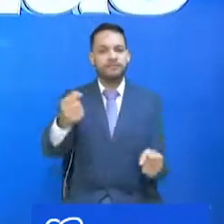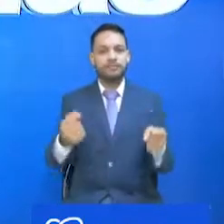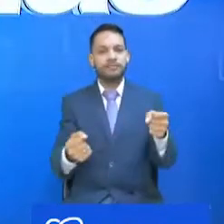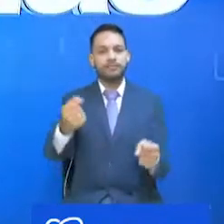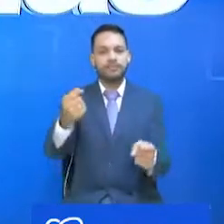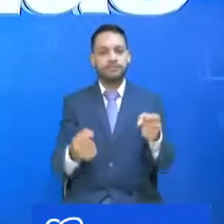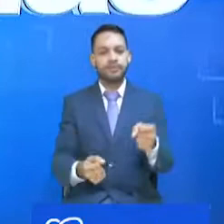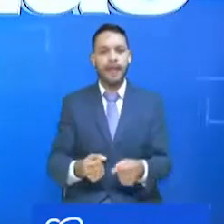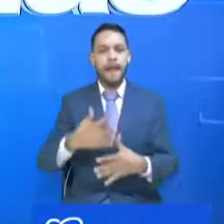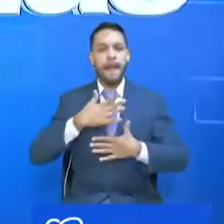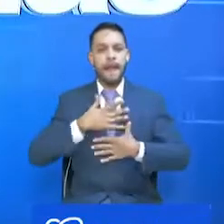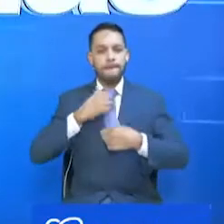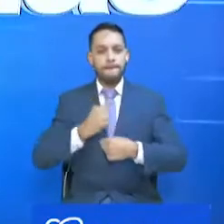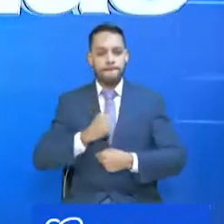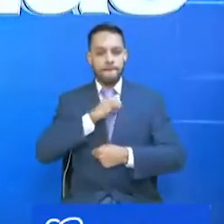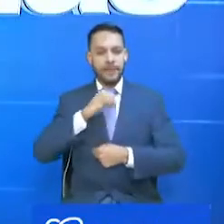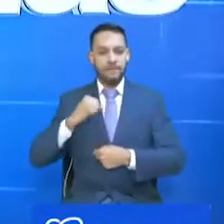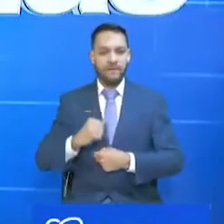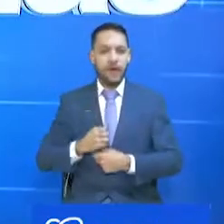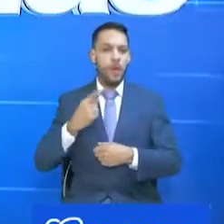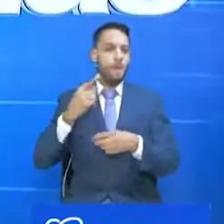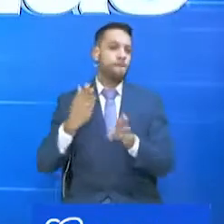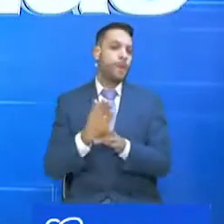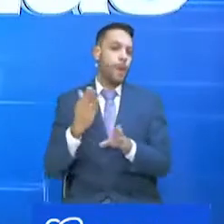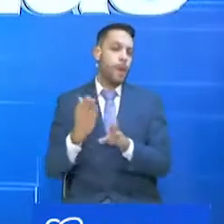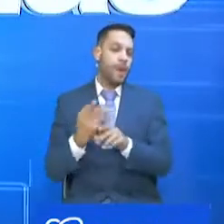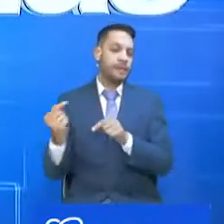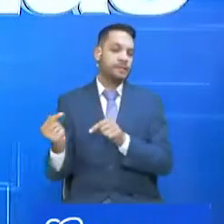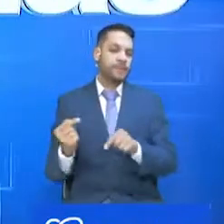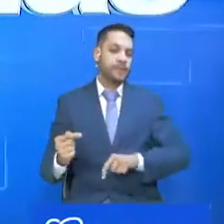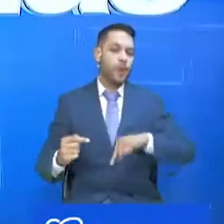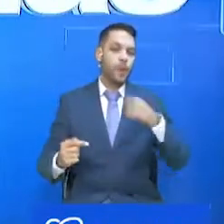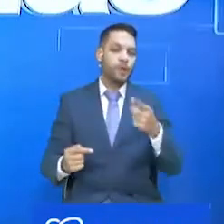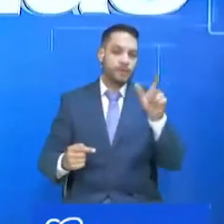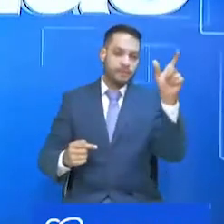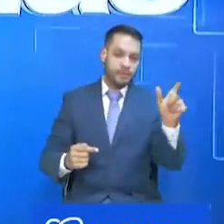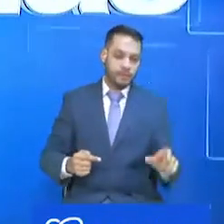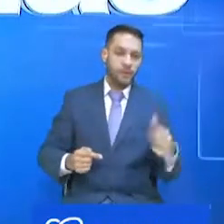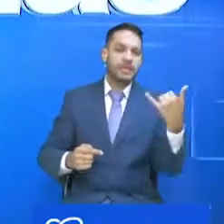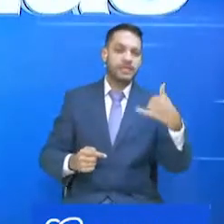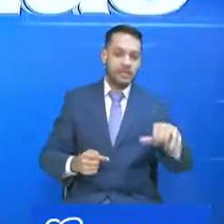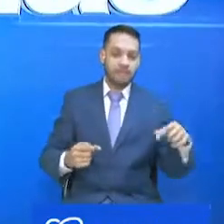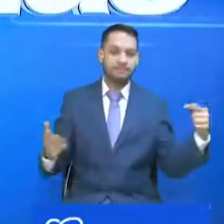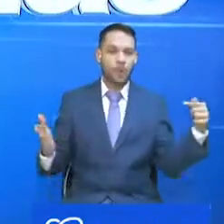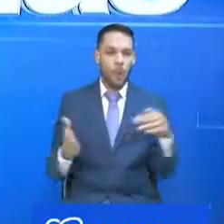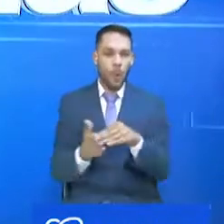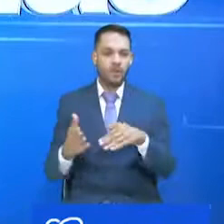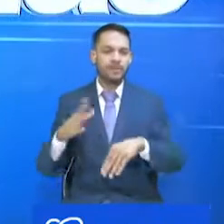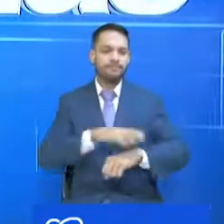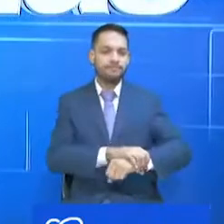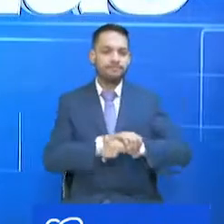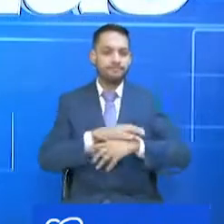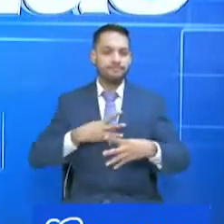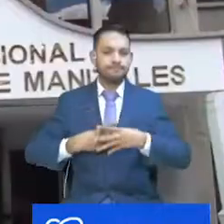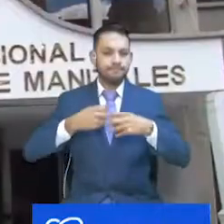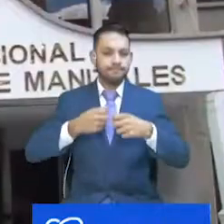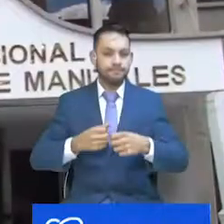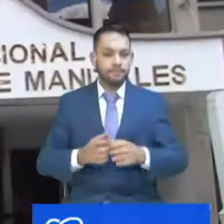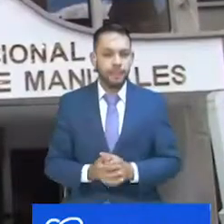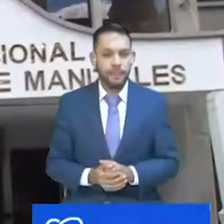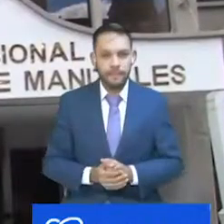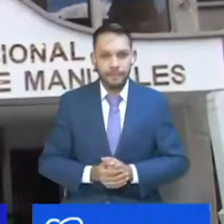problemas personales la policía indicó que al presunto homicida ya lo tienen detenido y existe una orden de captura en su contra